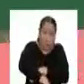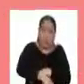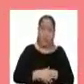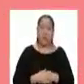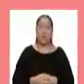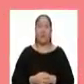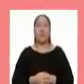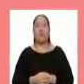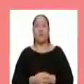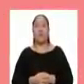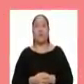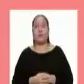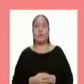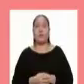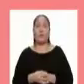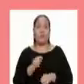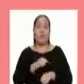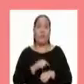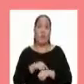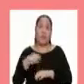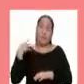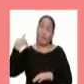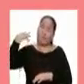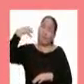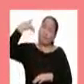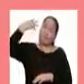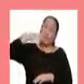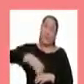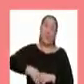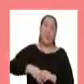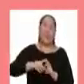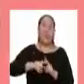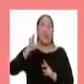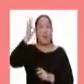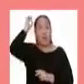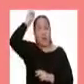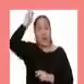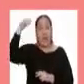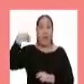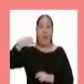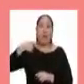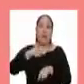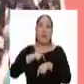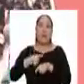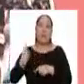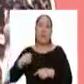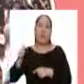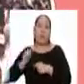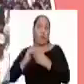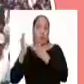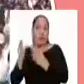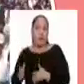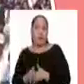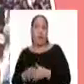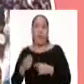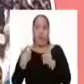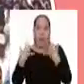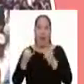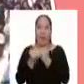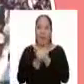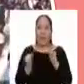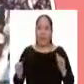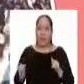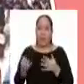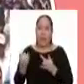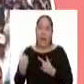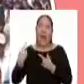empinadas. A lo largo del tiempo, desde los incas, las colonias, la era republicana y hasta tiempos modernos,